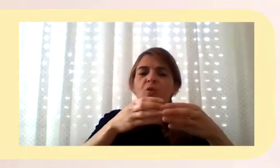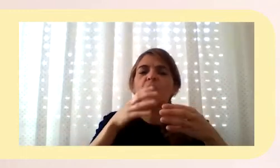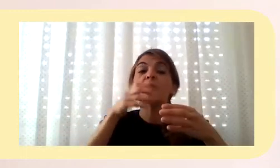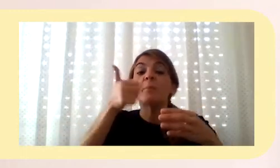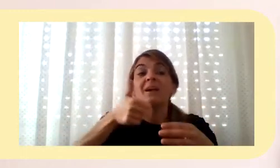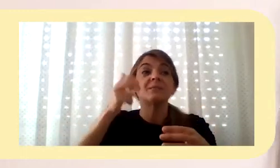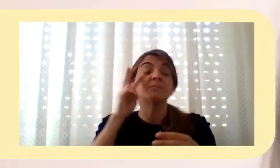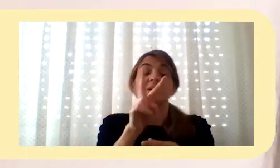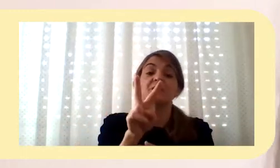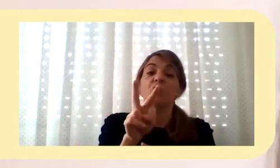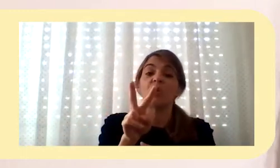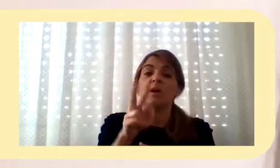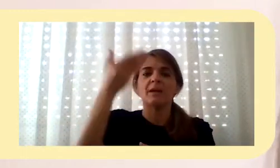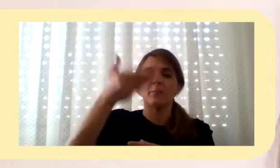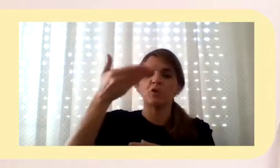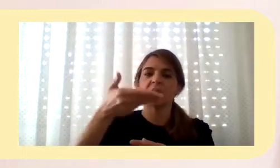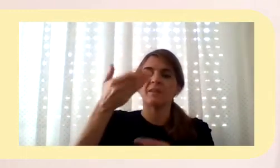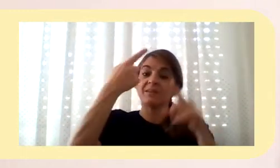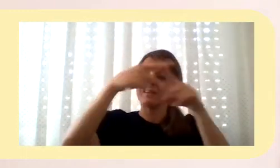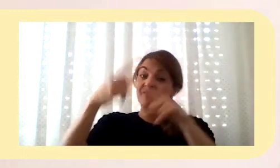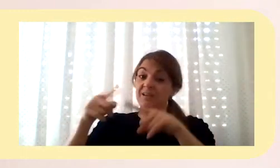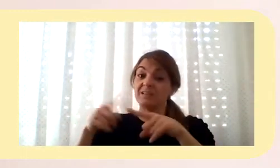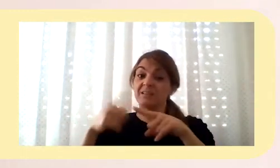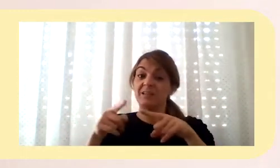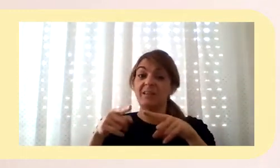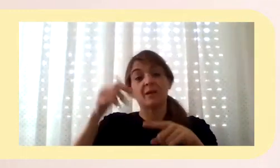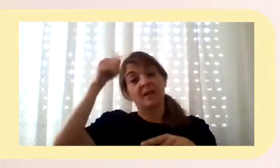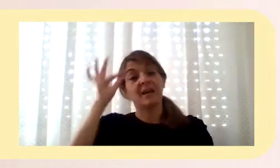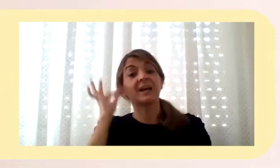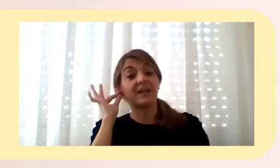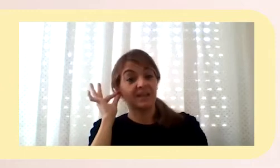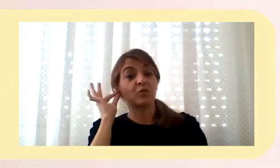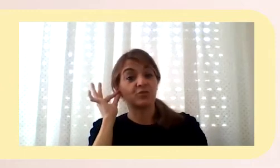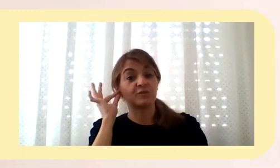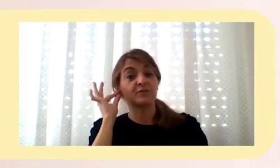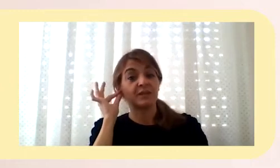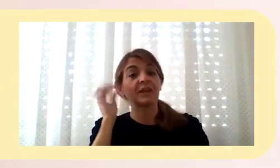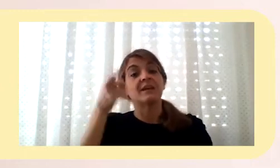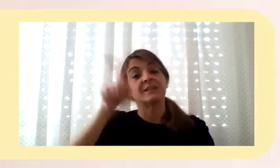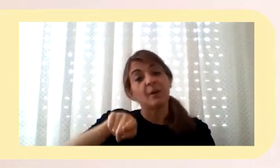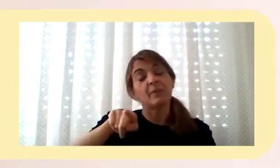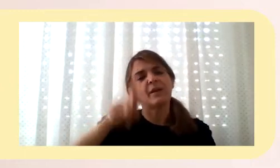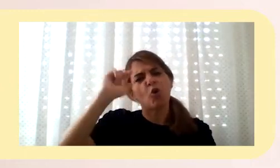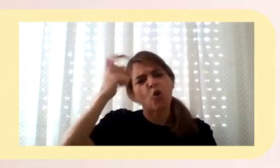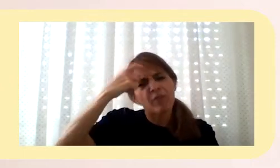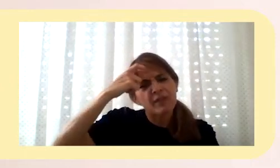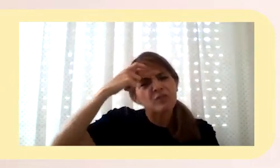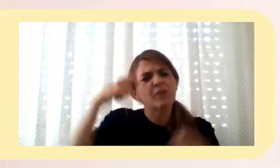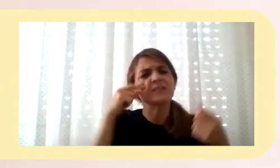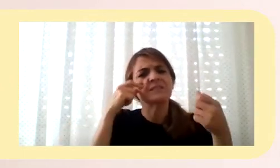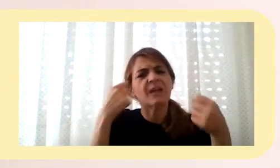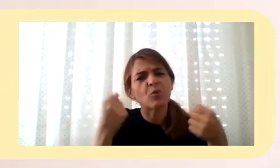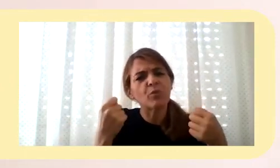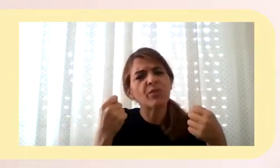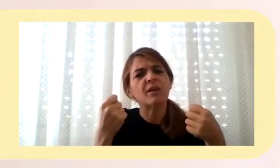de la mesa la importancia de los diferentes determinantes de género, incluido en un concepto de salud